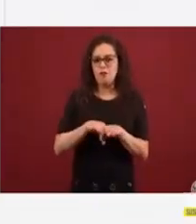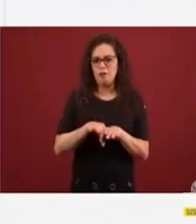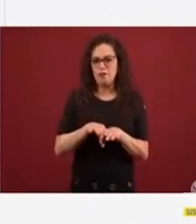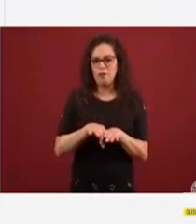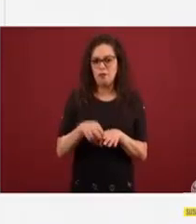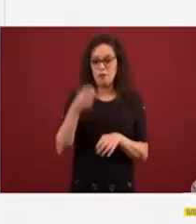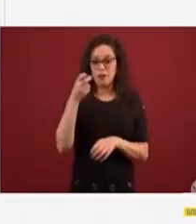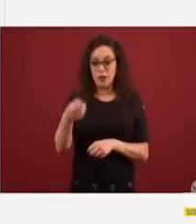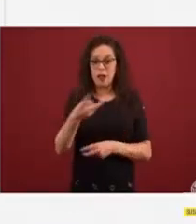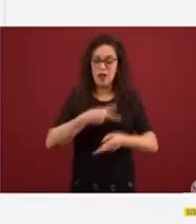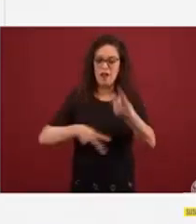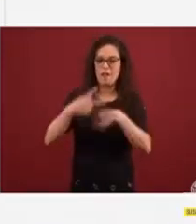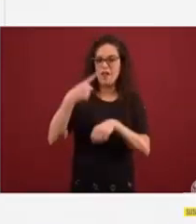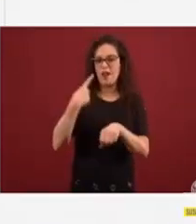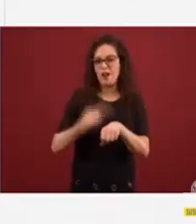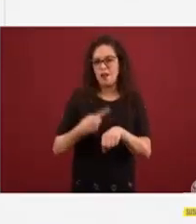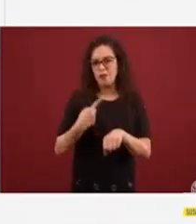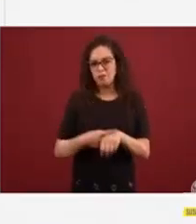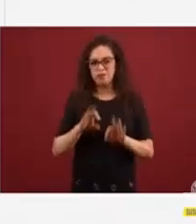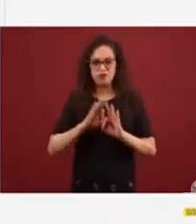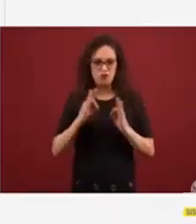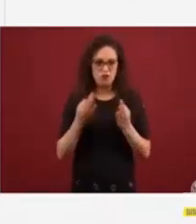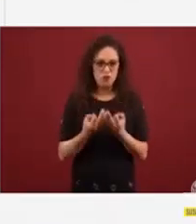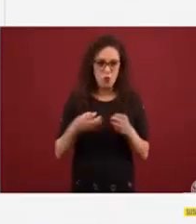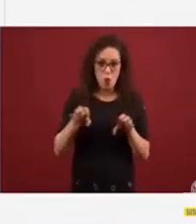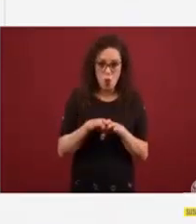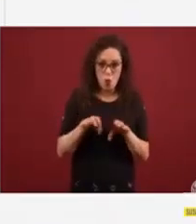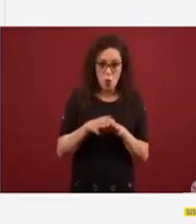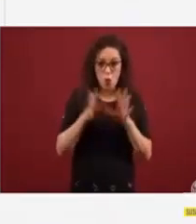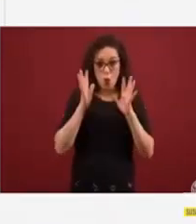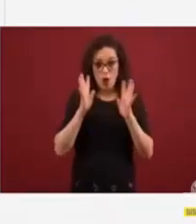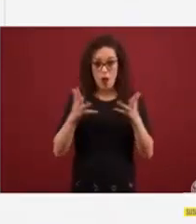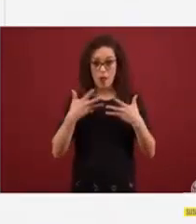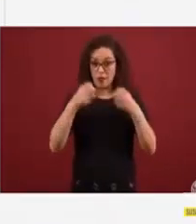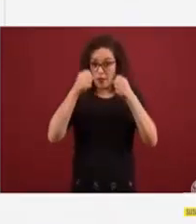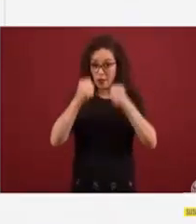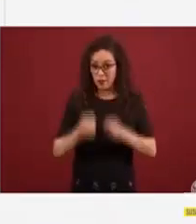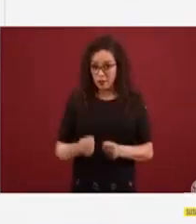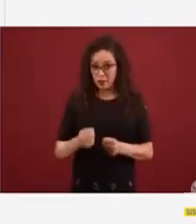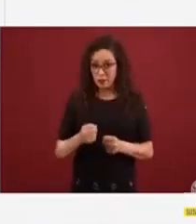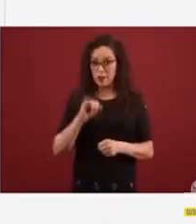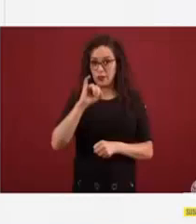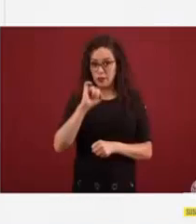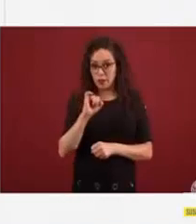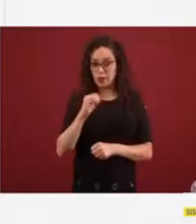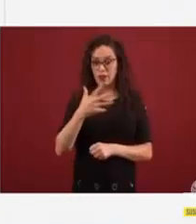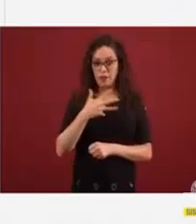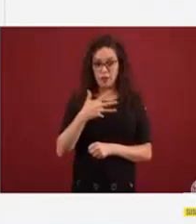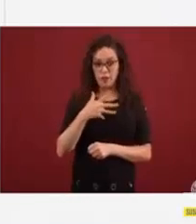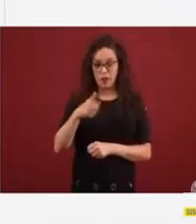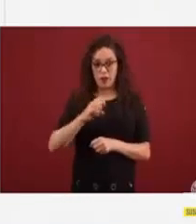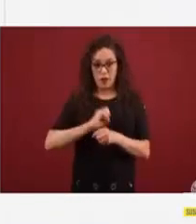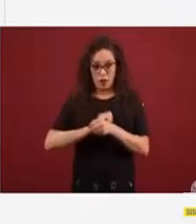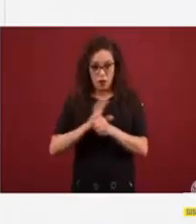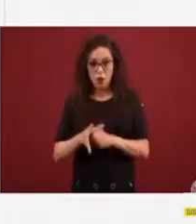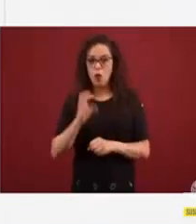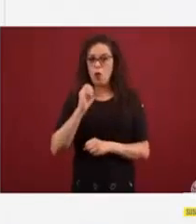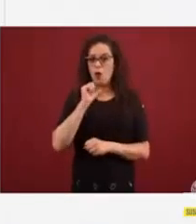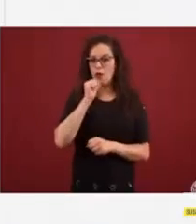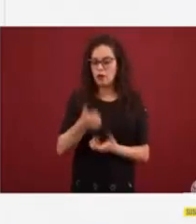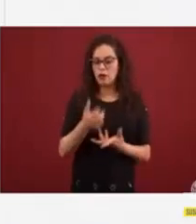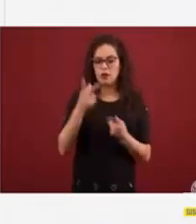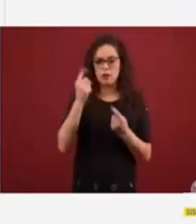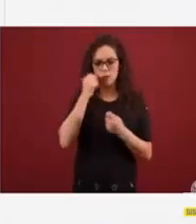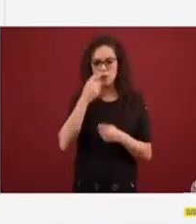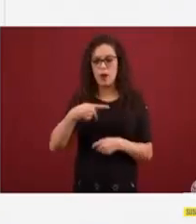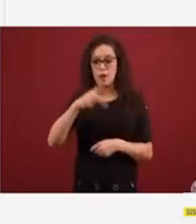comportando las defunciones independientemente si están confirmadas o no están confirmadas es decir si vemos el gráfico con la